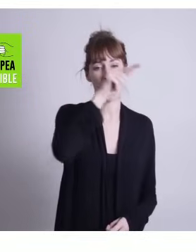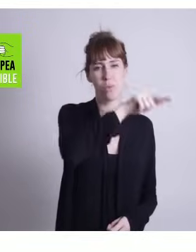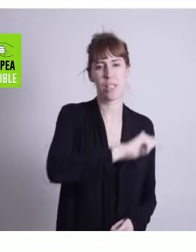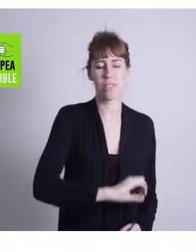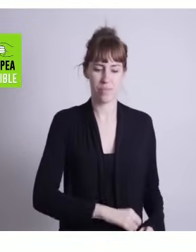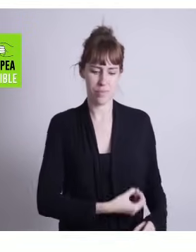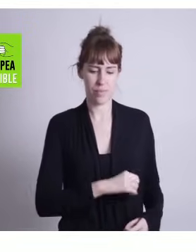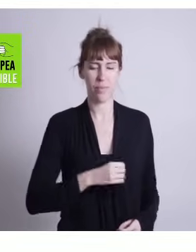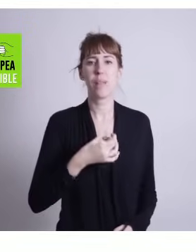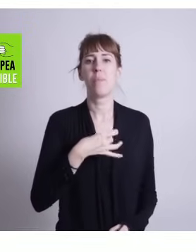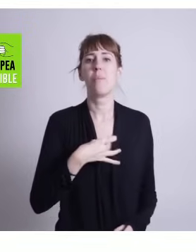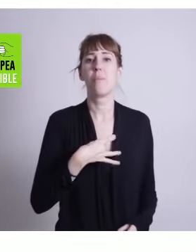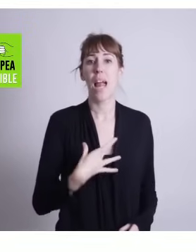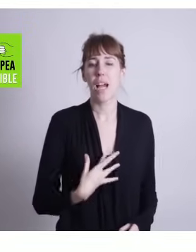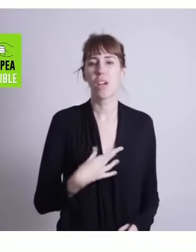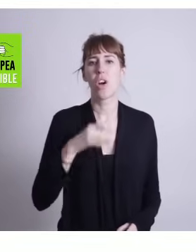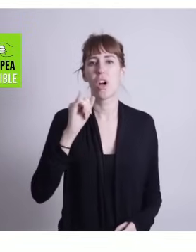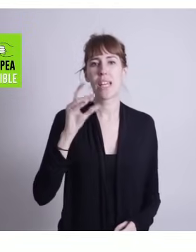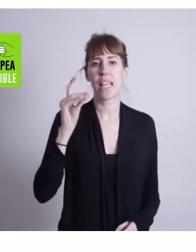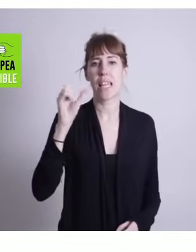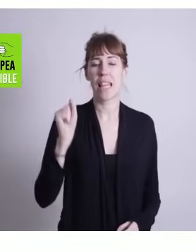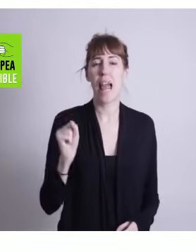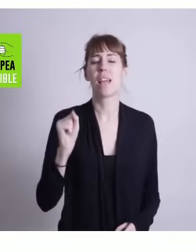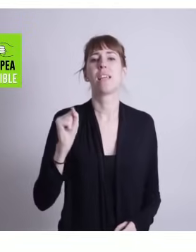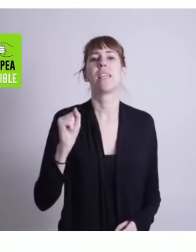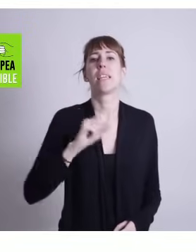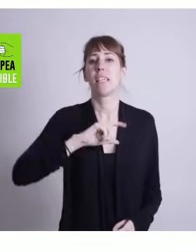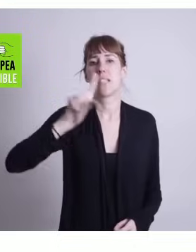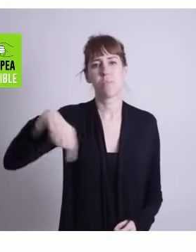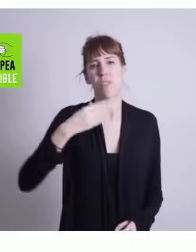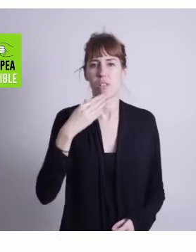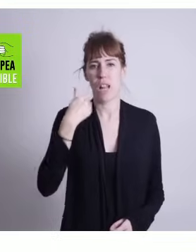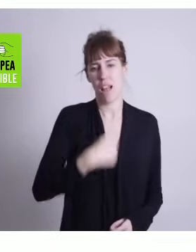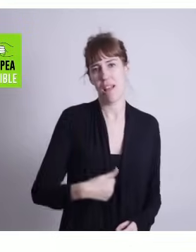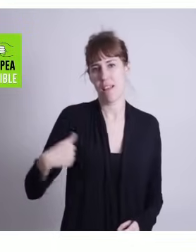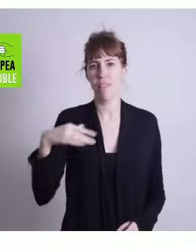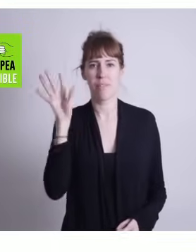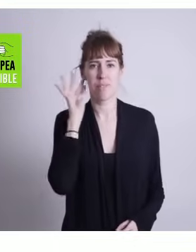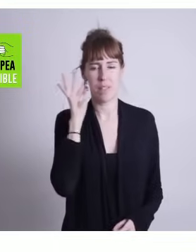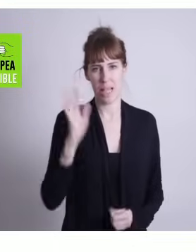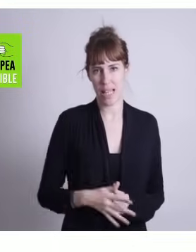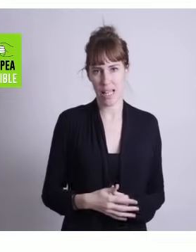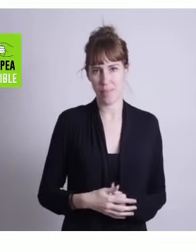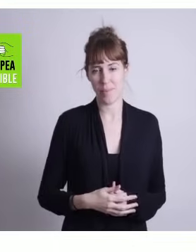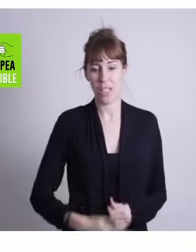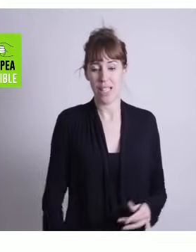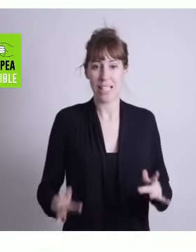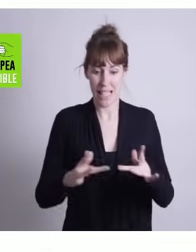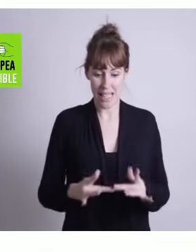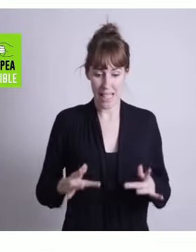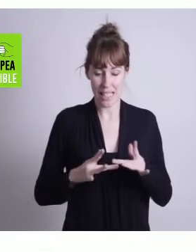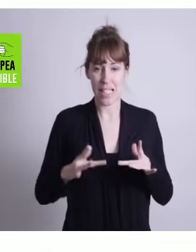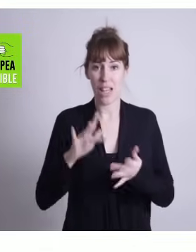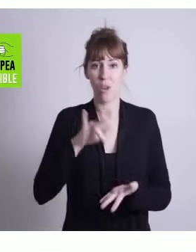y el blanquecino, el blanco, es Ida y es nuestra parte femenina. Como digo, los puntos de intersección es donde